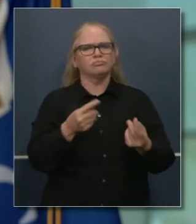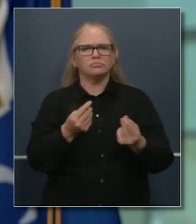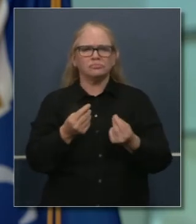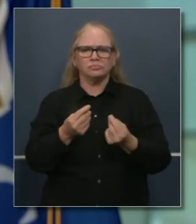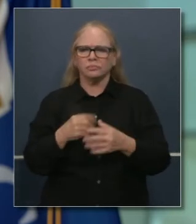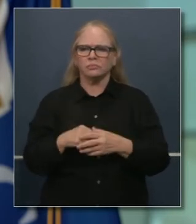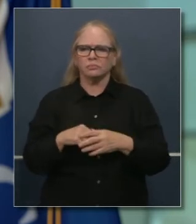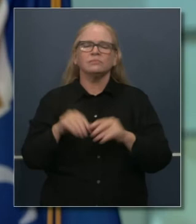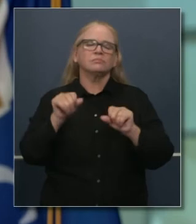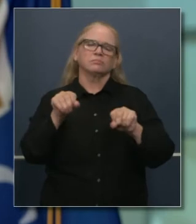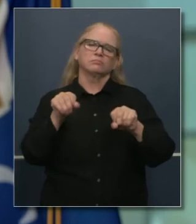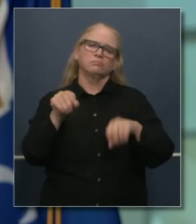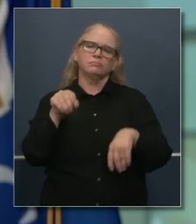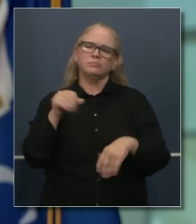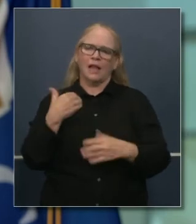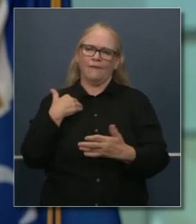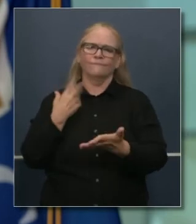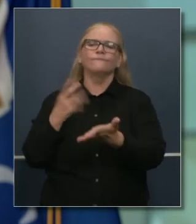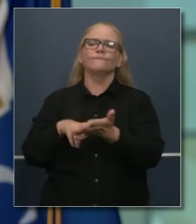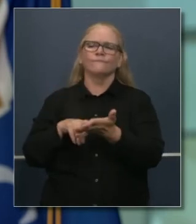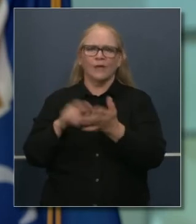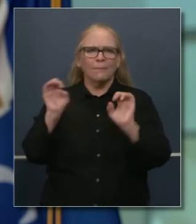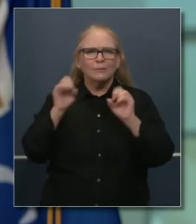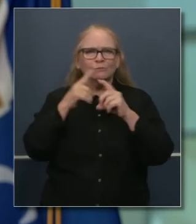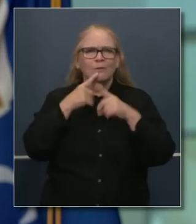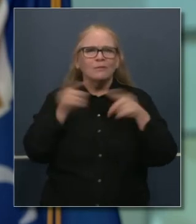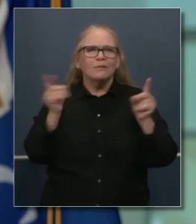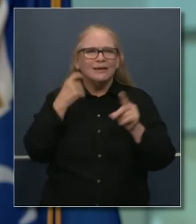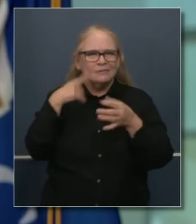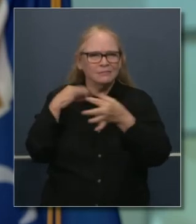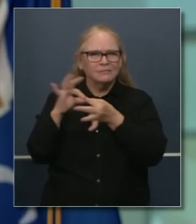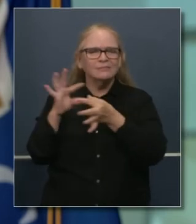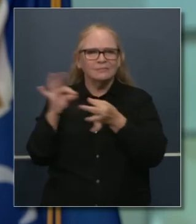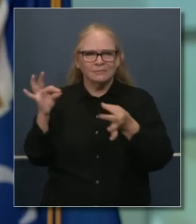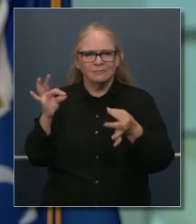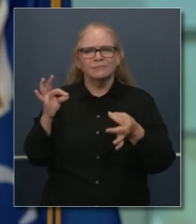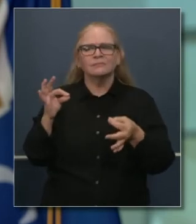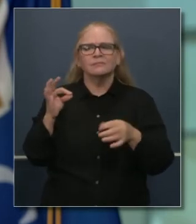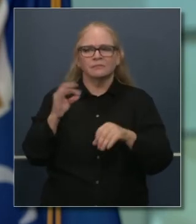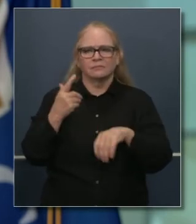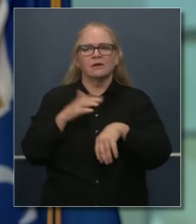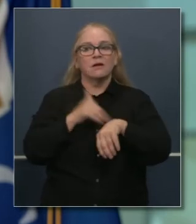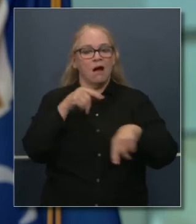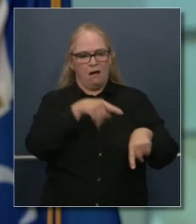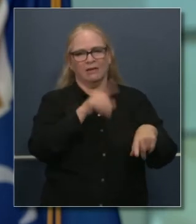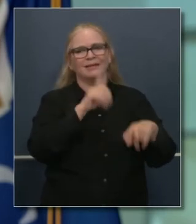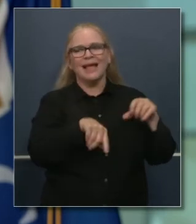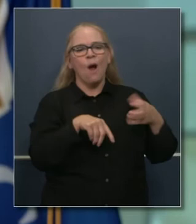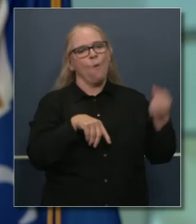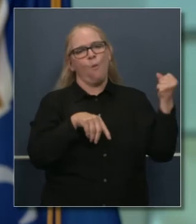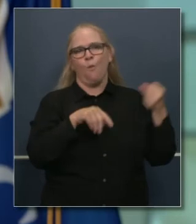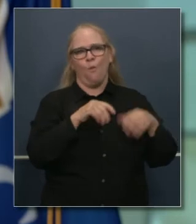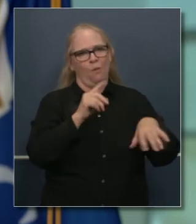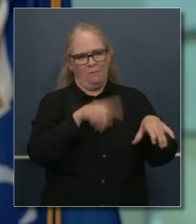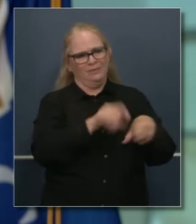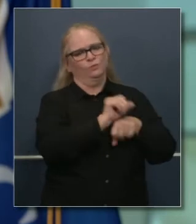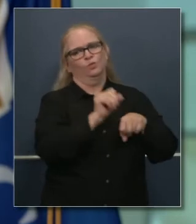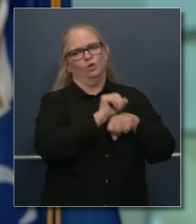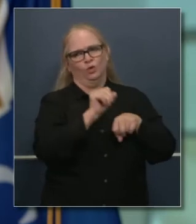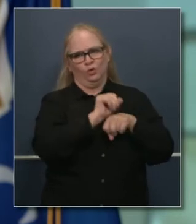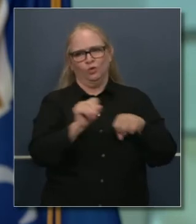buscando hacer precisamente eso por eso se expidió la proclamación de emergencia y eso es lo que pide precisamente esa proclamación